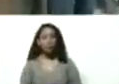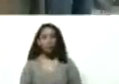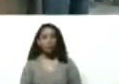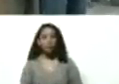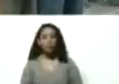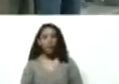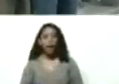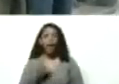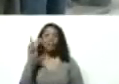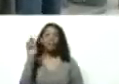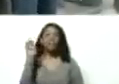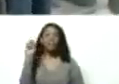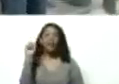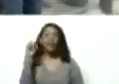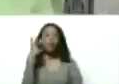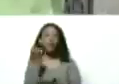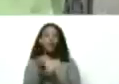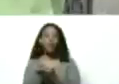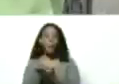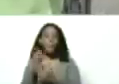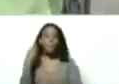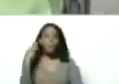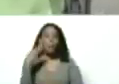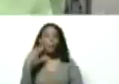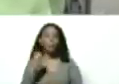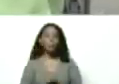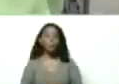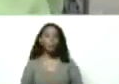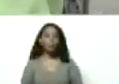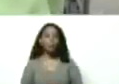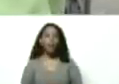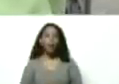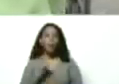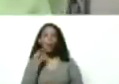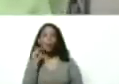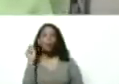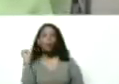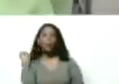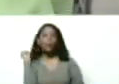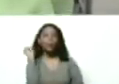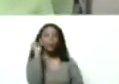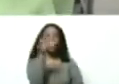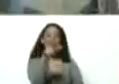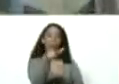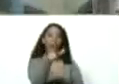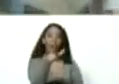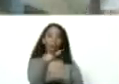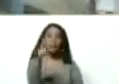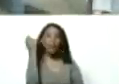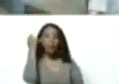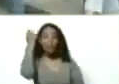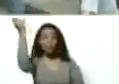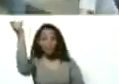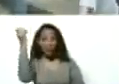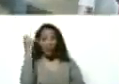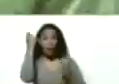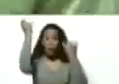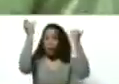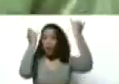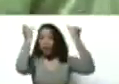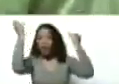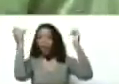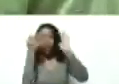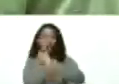venatpp por telegram con creatividad ¿ah?